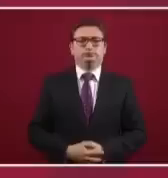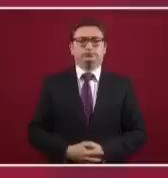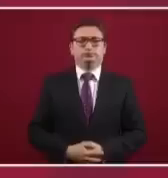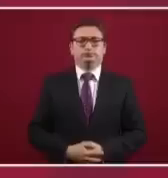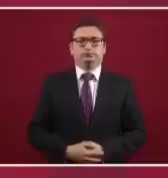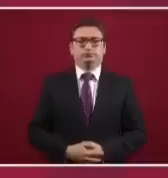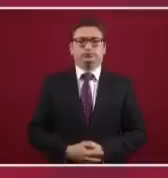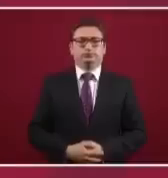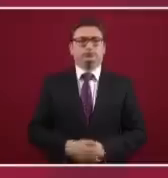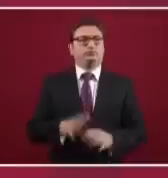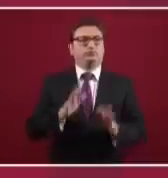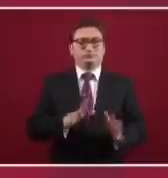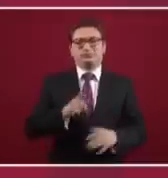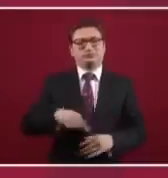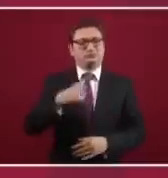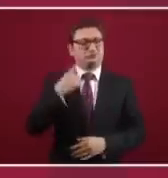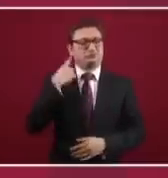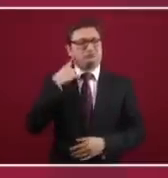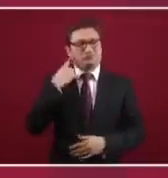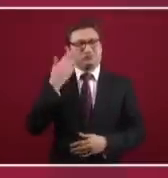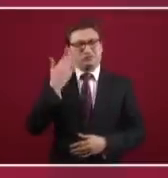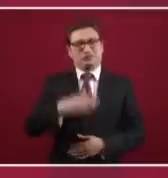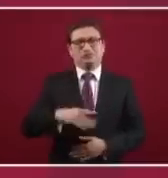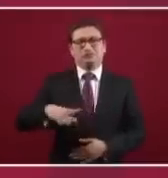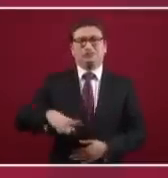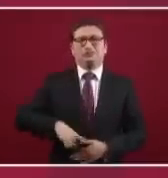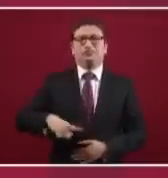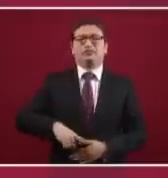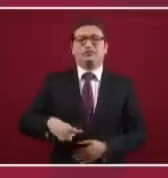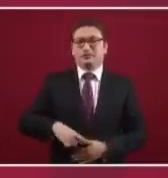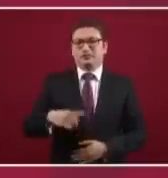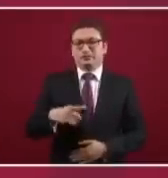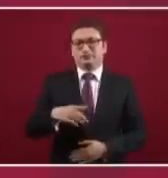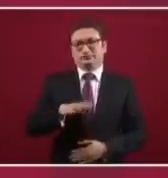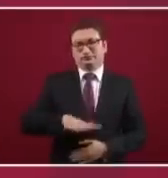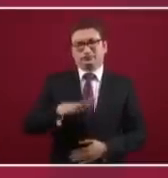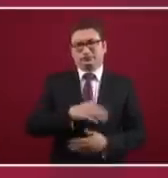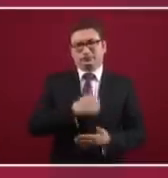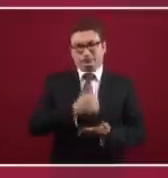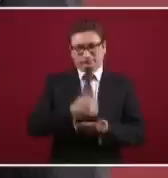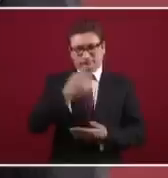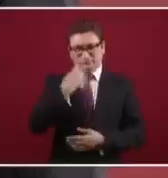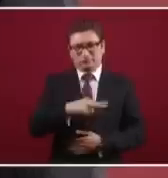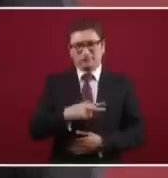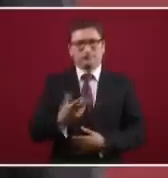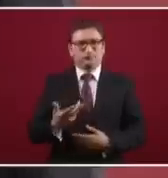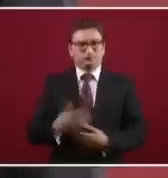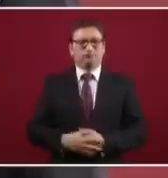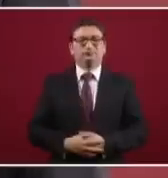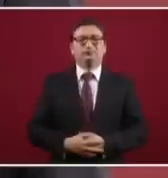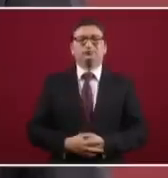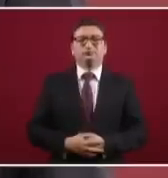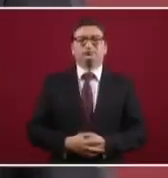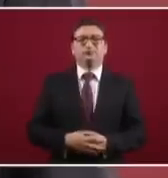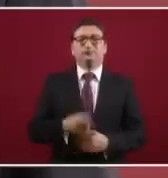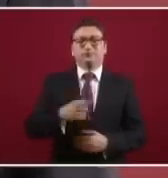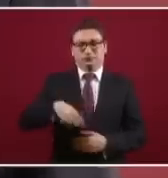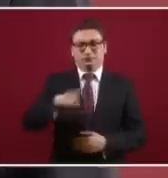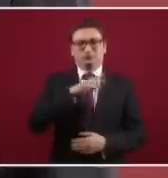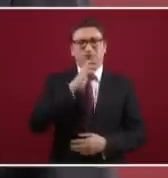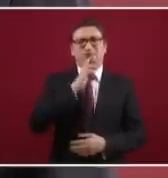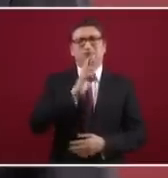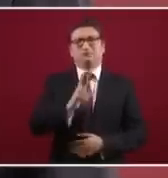nos escucharon en el gobierno de la Ciudad de México y van a dar